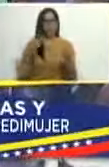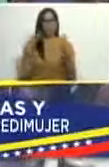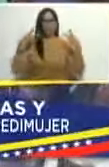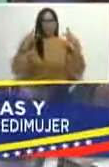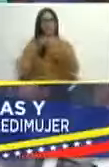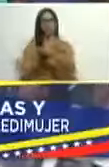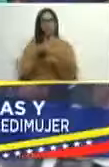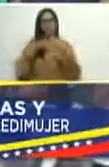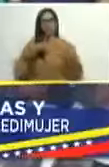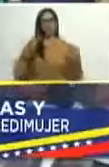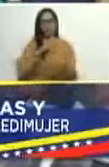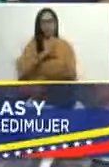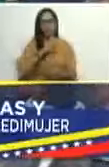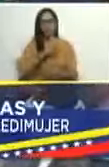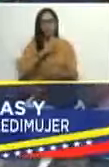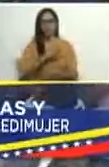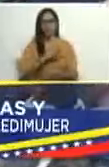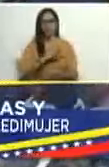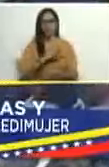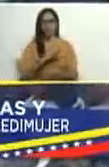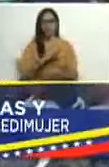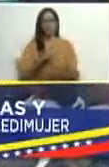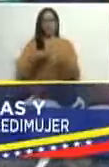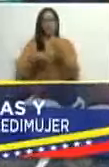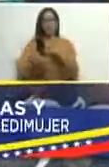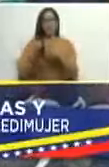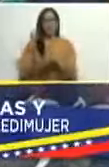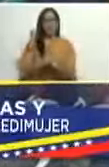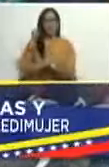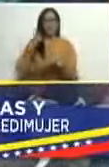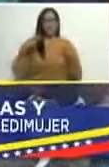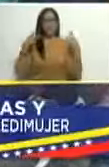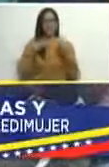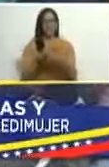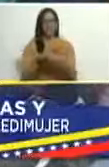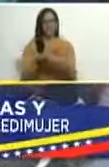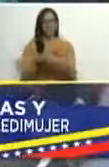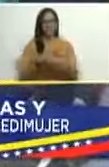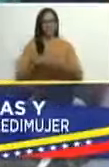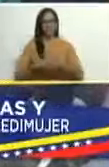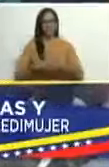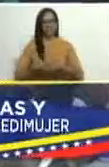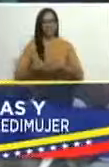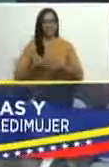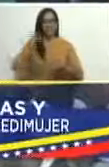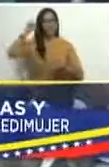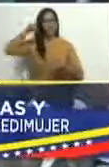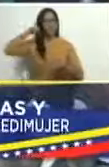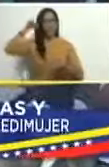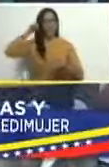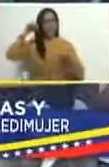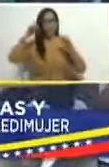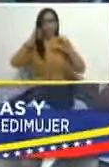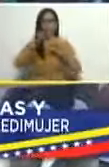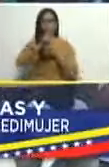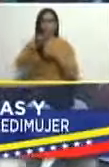redes sociales. Vamos a vencer la censura. Los videos que ustedes tomen